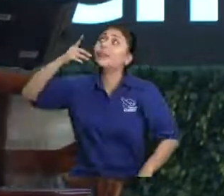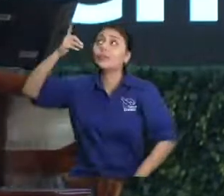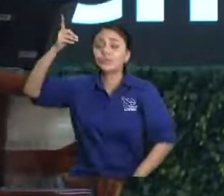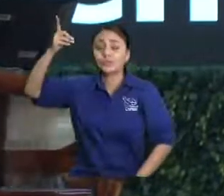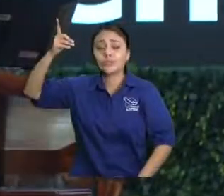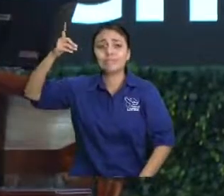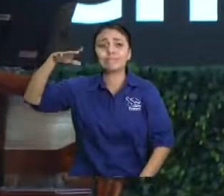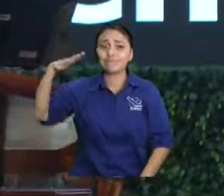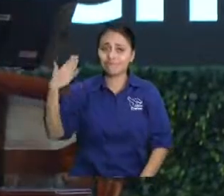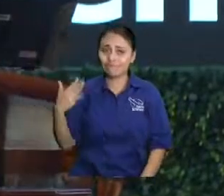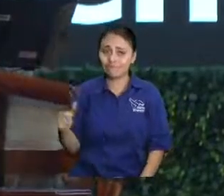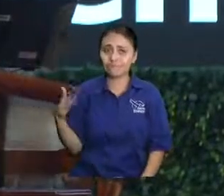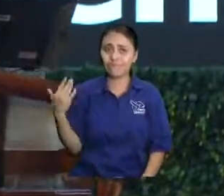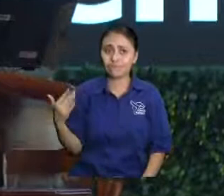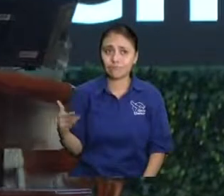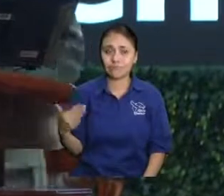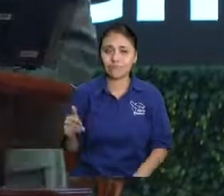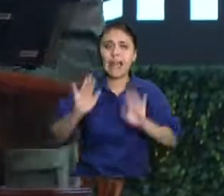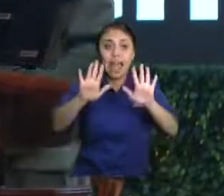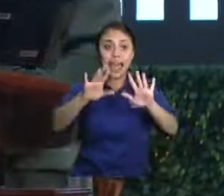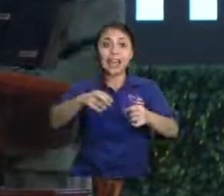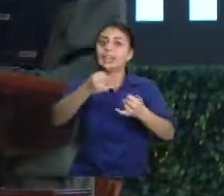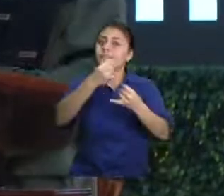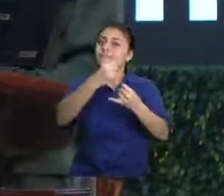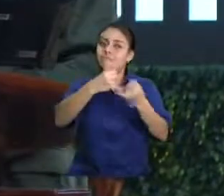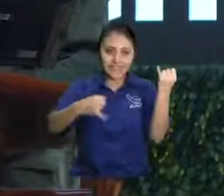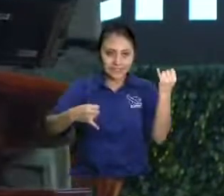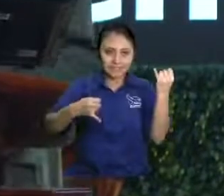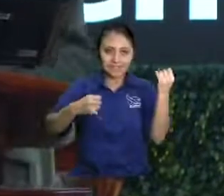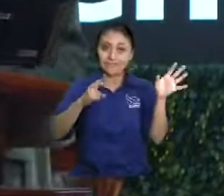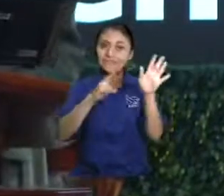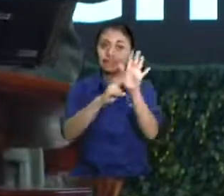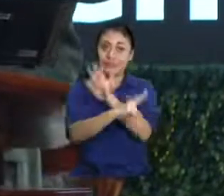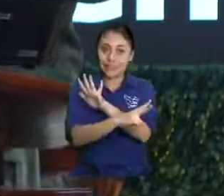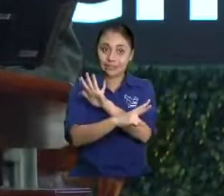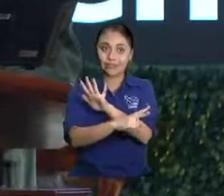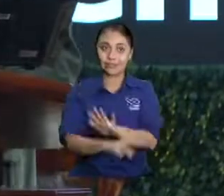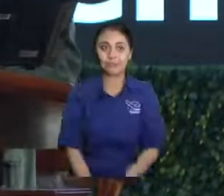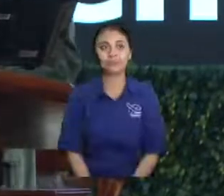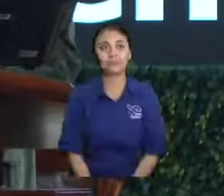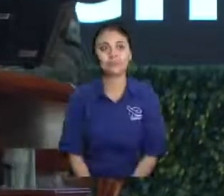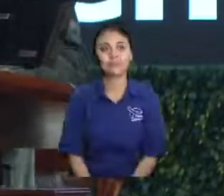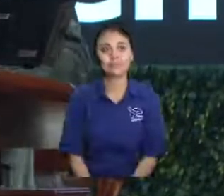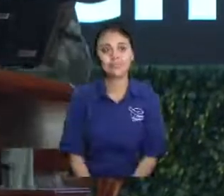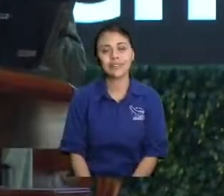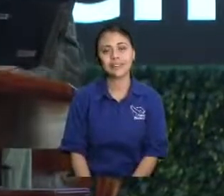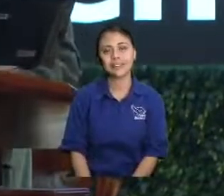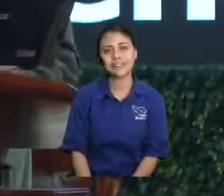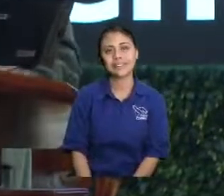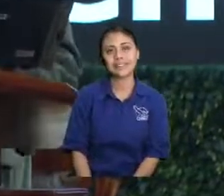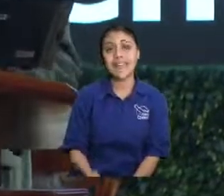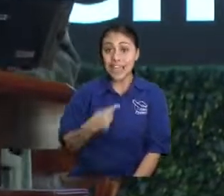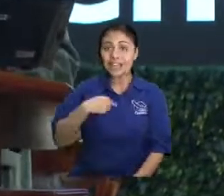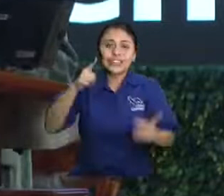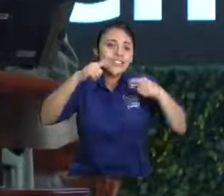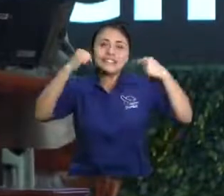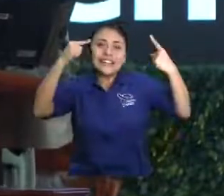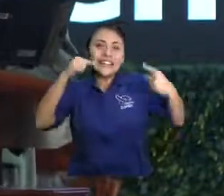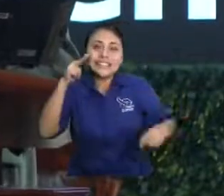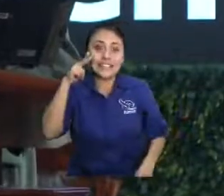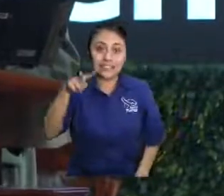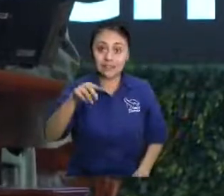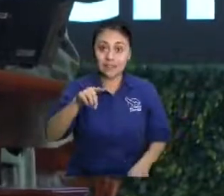¡Terrible! Bueno, la última. Ya, yo tan contento que lo vi cuando David estaba